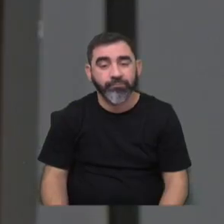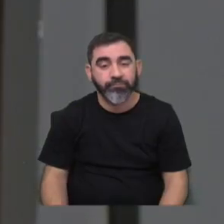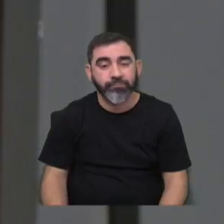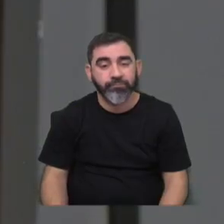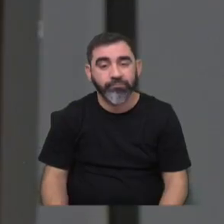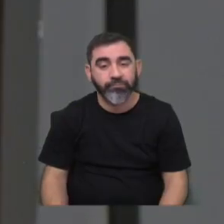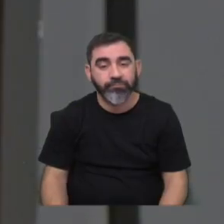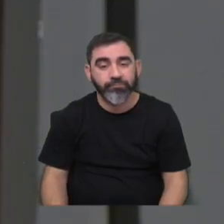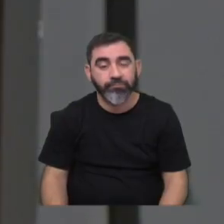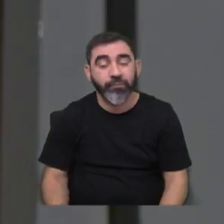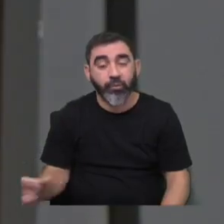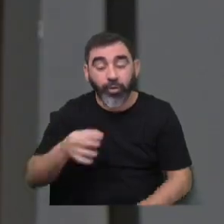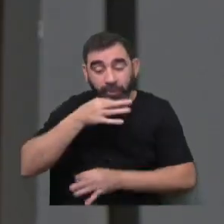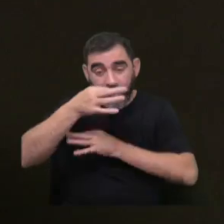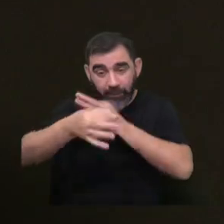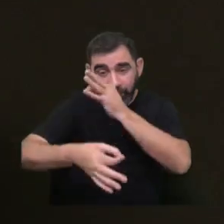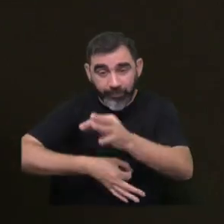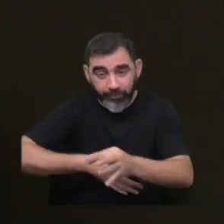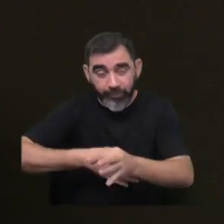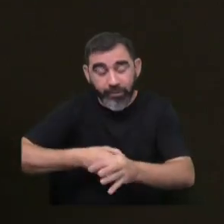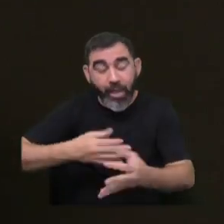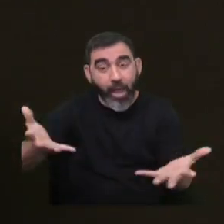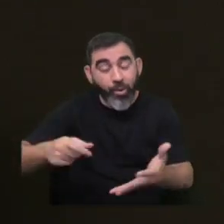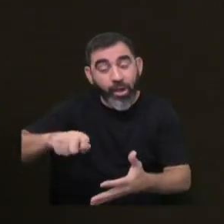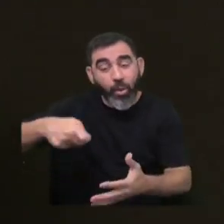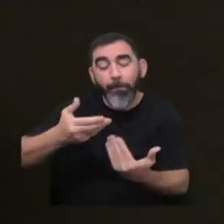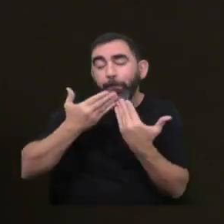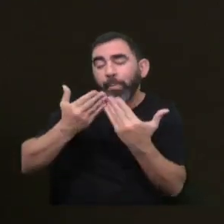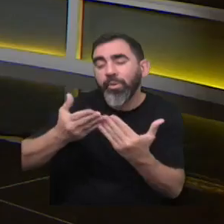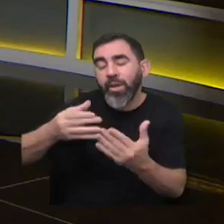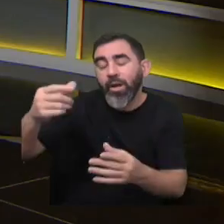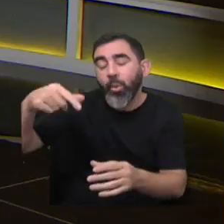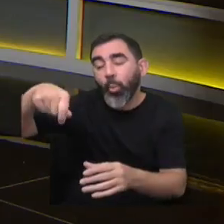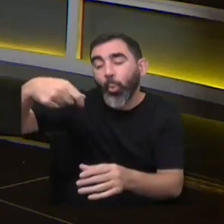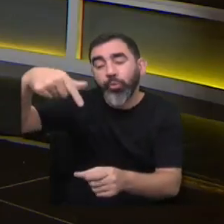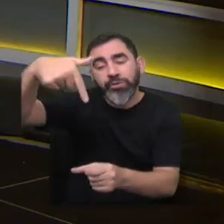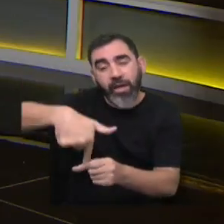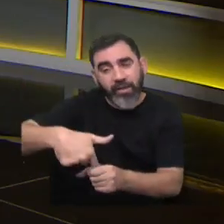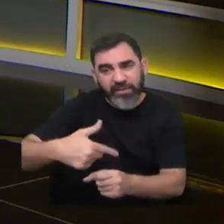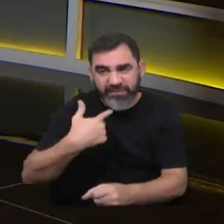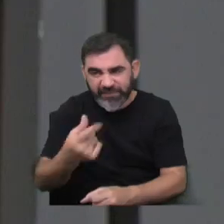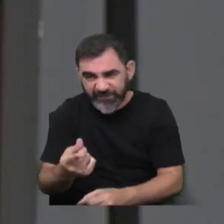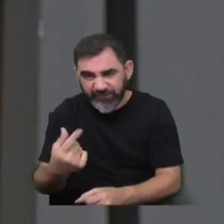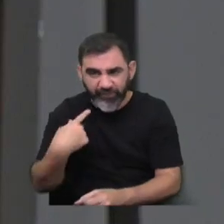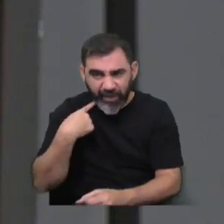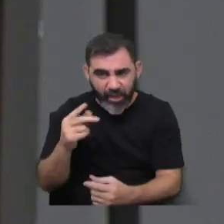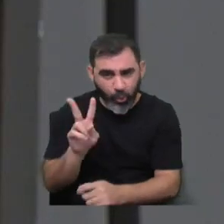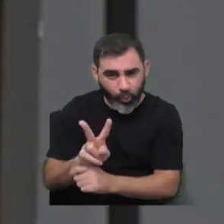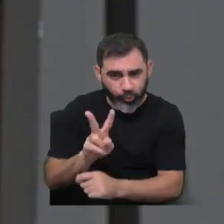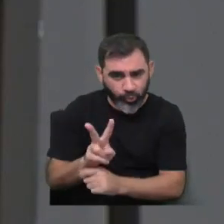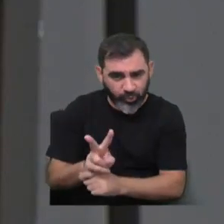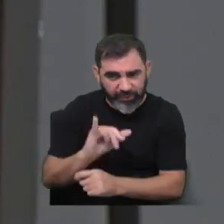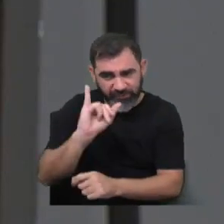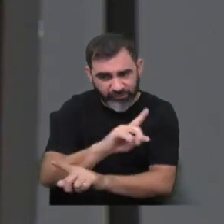bueno, toda esta explicación. Todo esto, llegamos a la cucharita. Tenemos que preguntarle esto a Noela, ¿no? ¿La cucharita sirve o no sirve? ¿Tiene